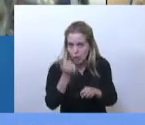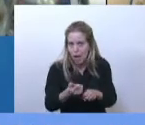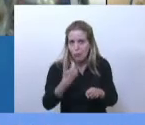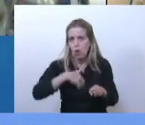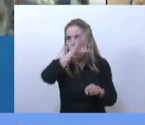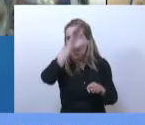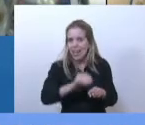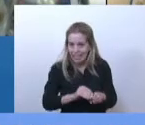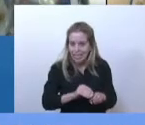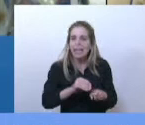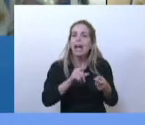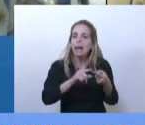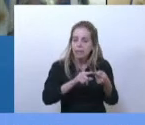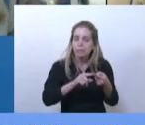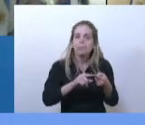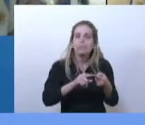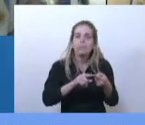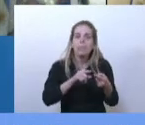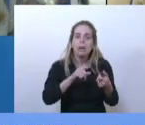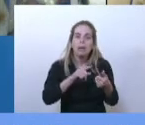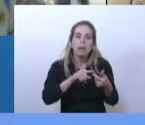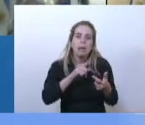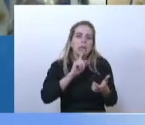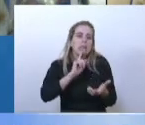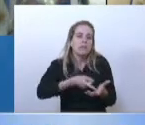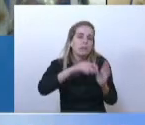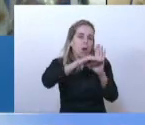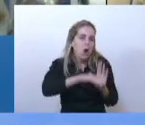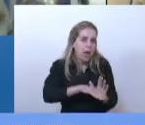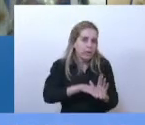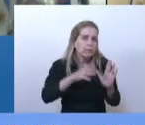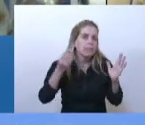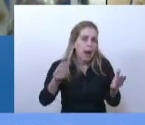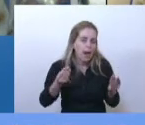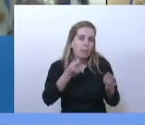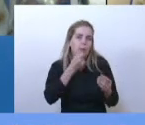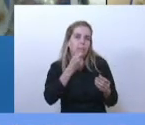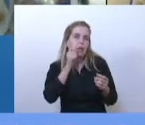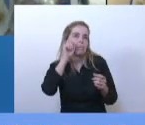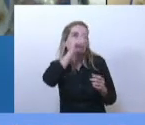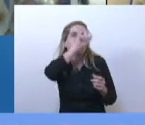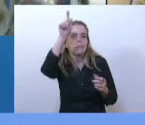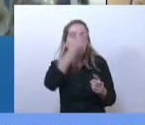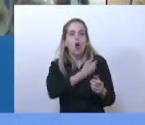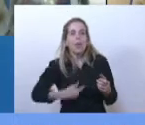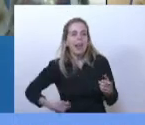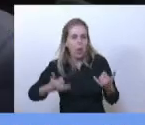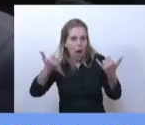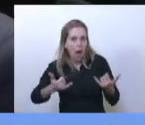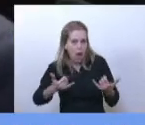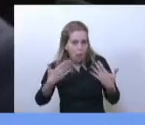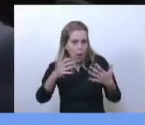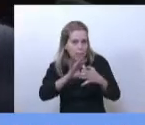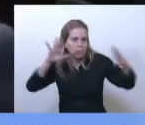país que habilitan a los titulares de los gobiernos provinciales a tomar medidas de